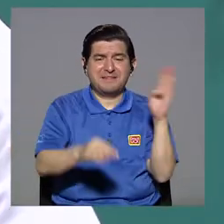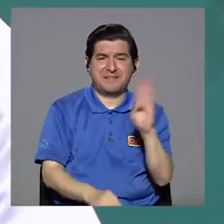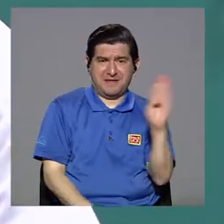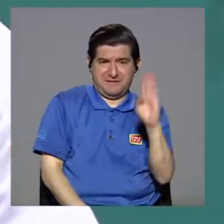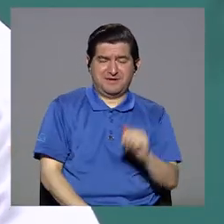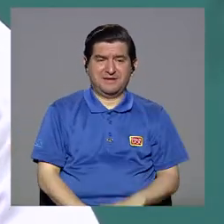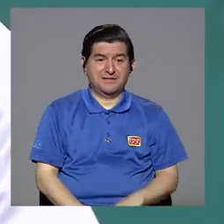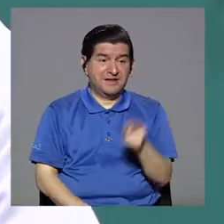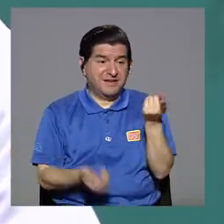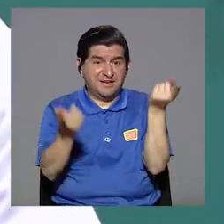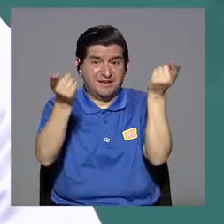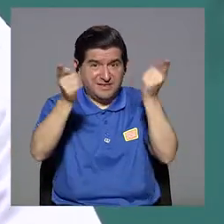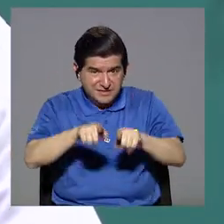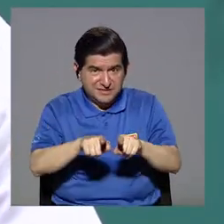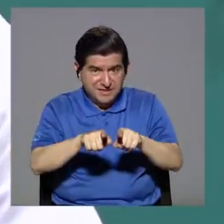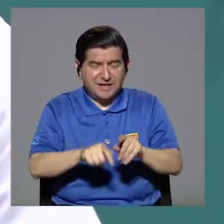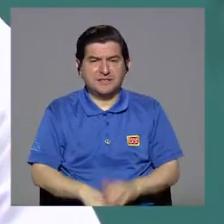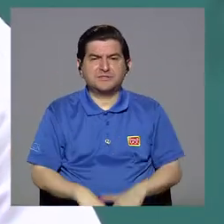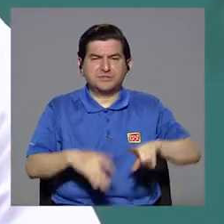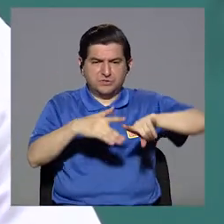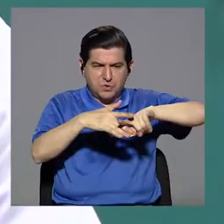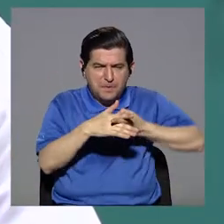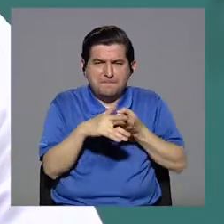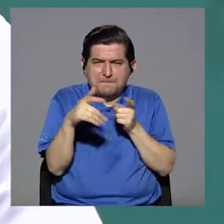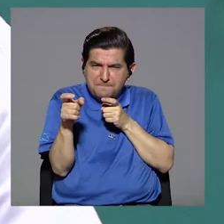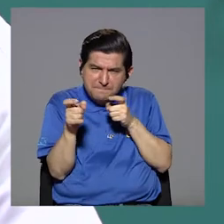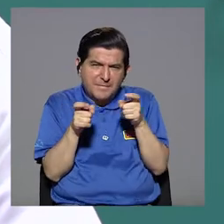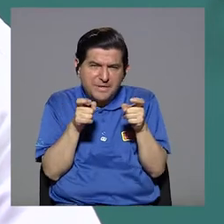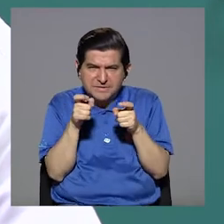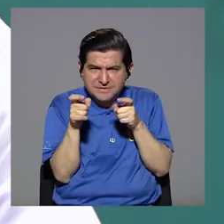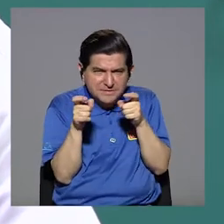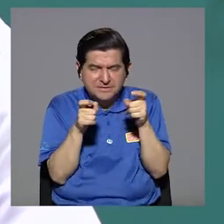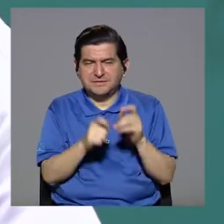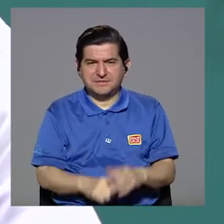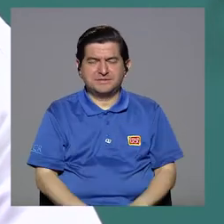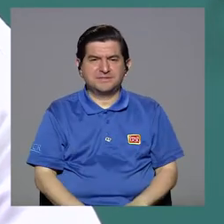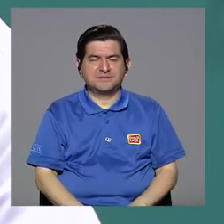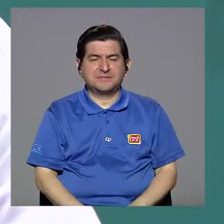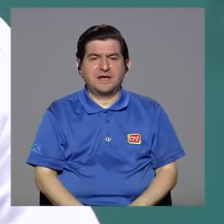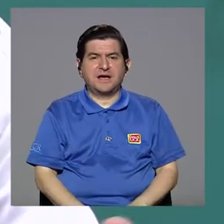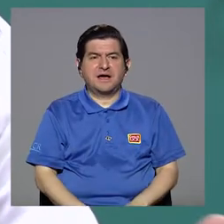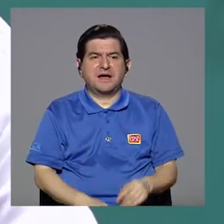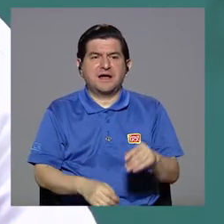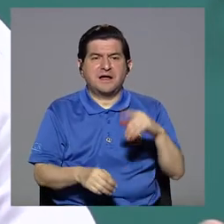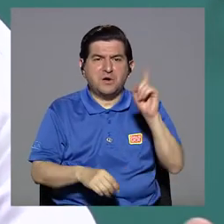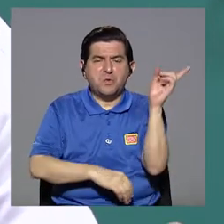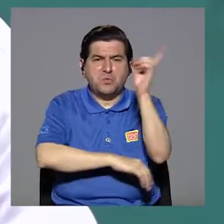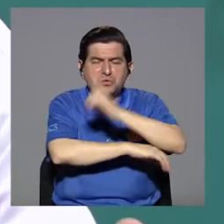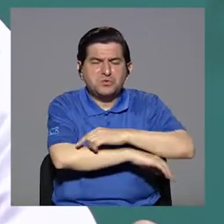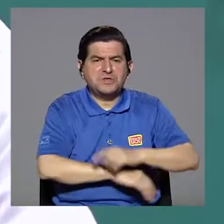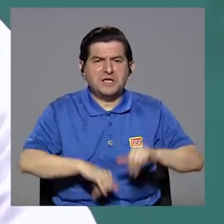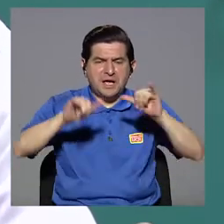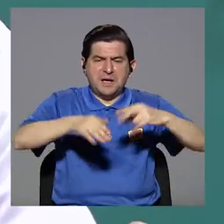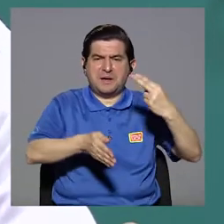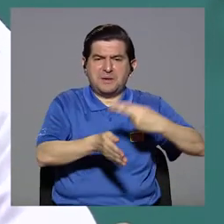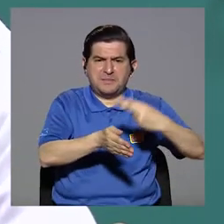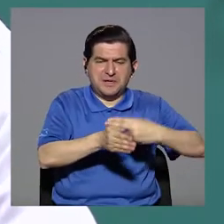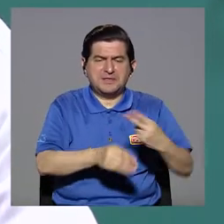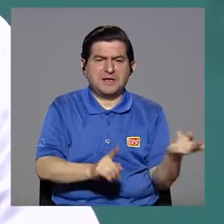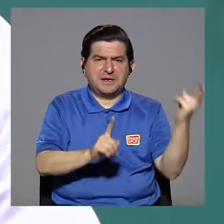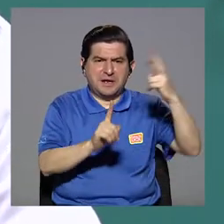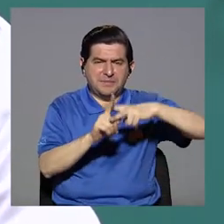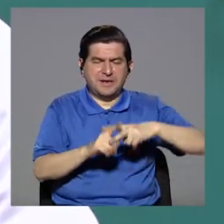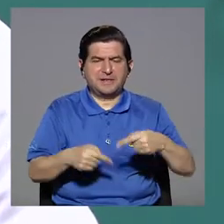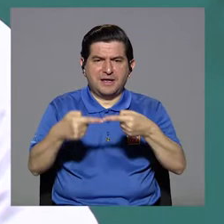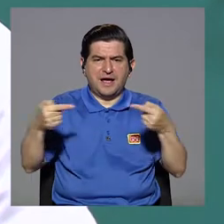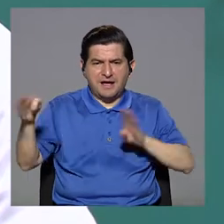tipo de bacteria estos casos empezamos a manejarlo les unos días internados asia morían los tipitos